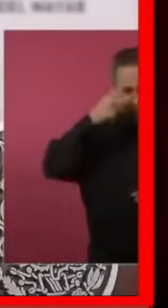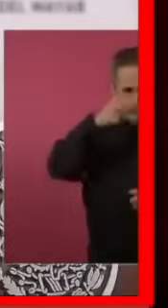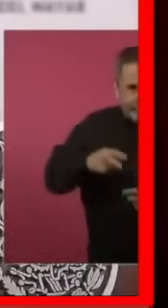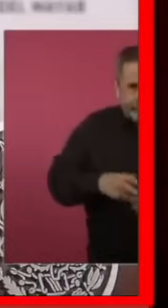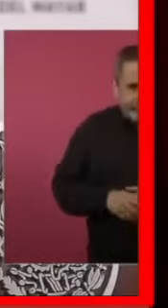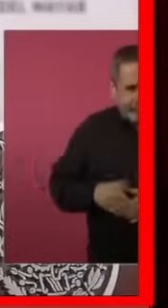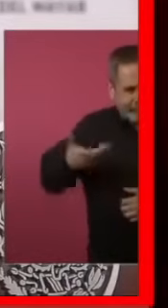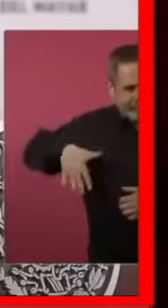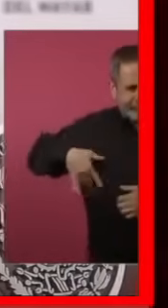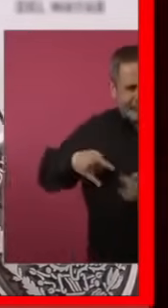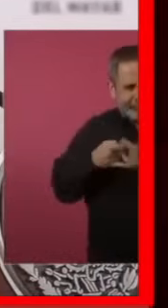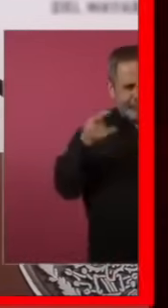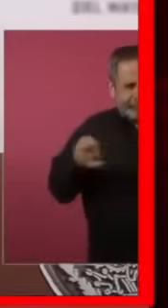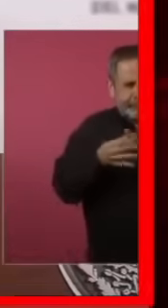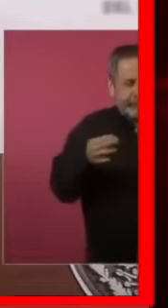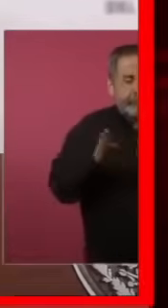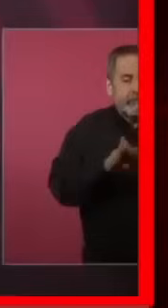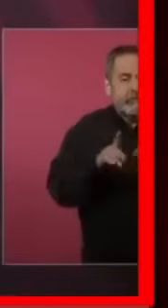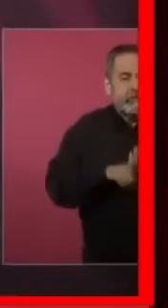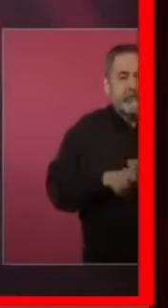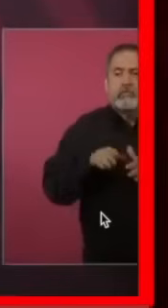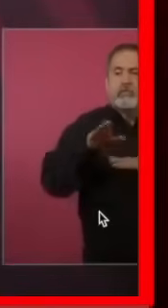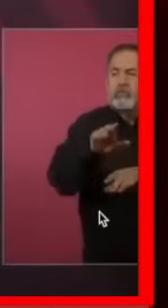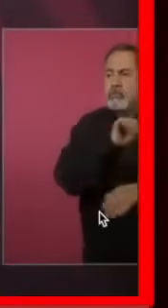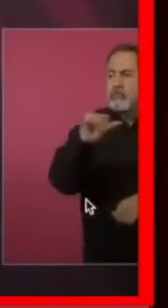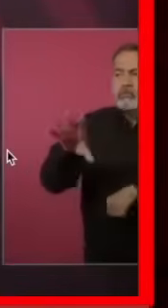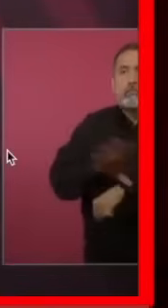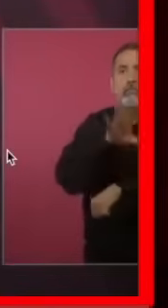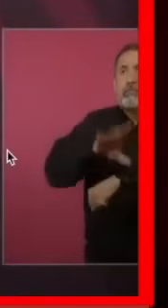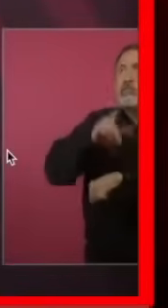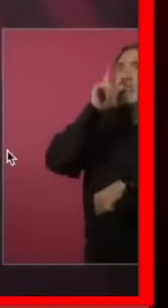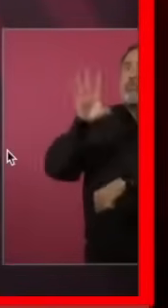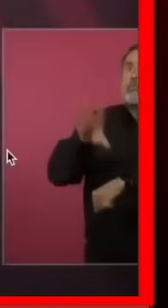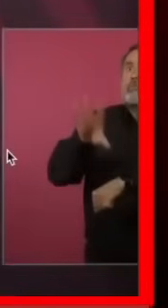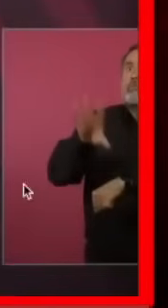Esto que les estoy planteando de la industria eléctrica.